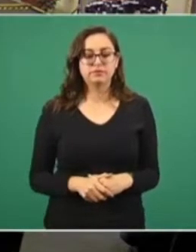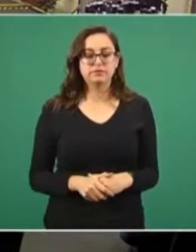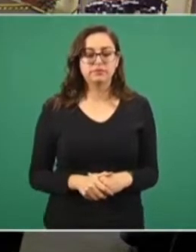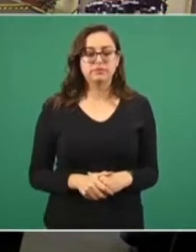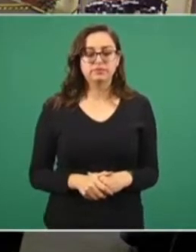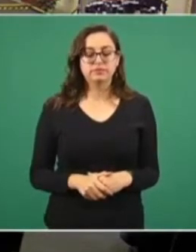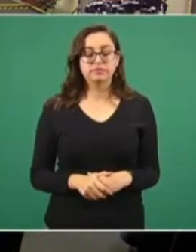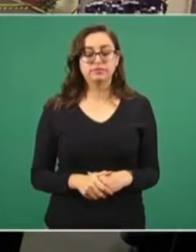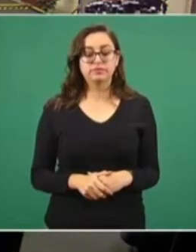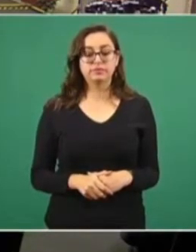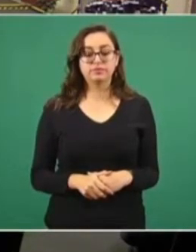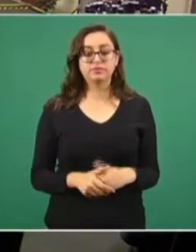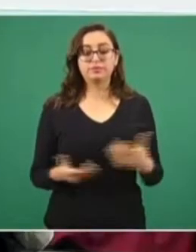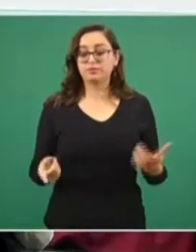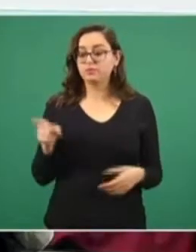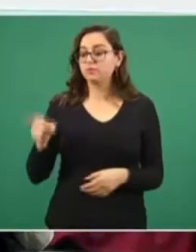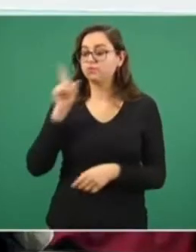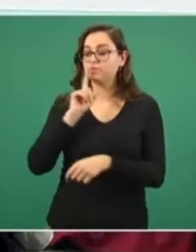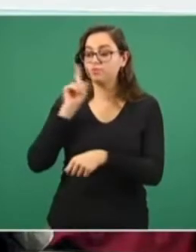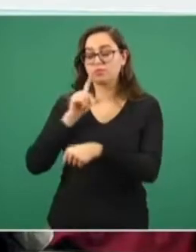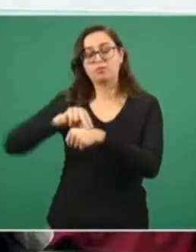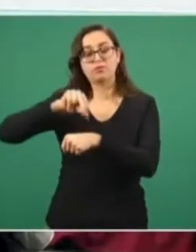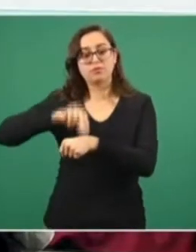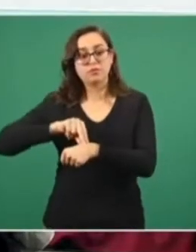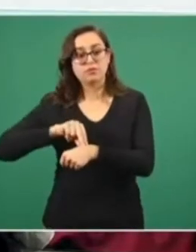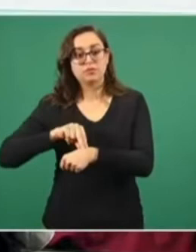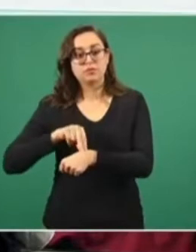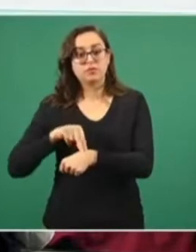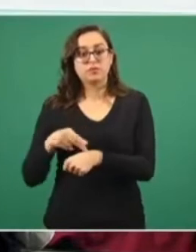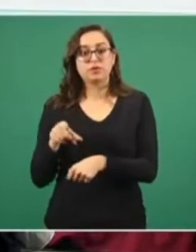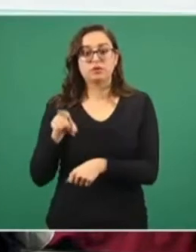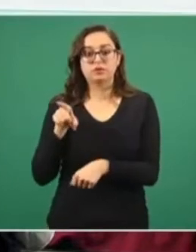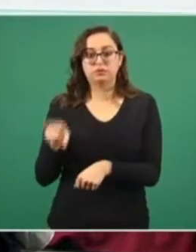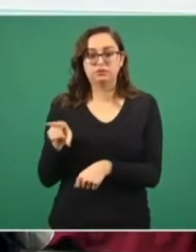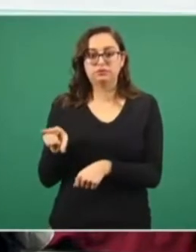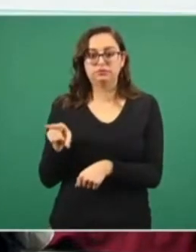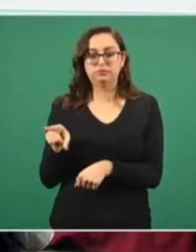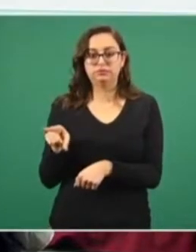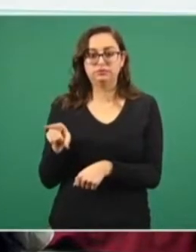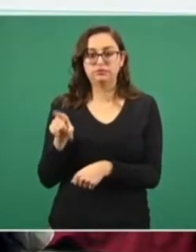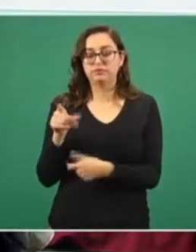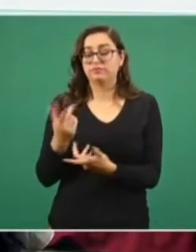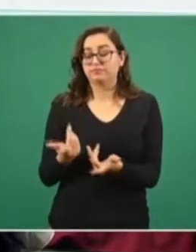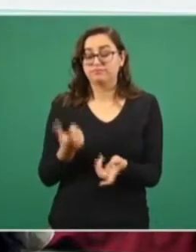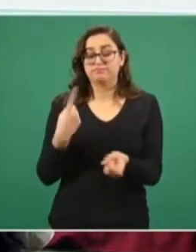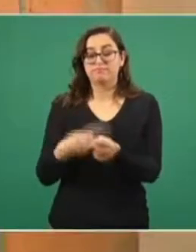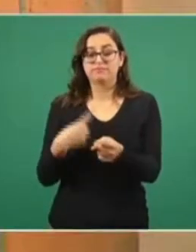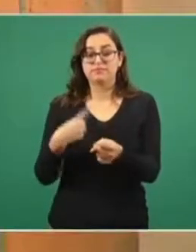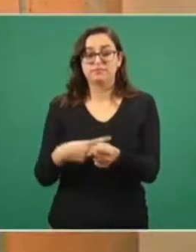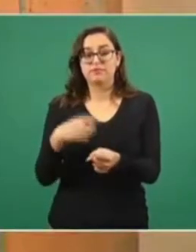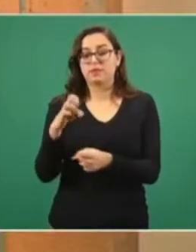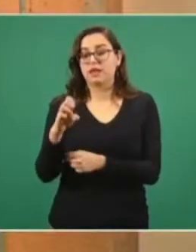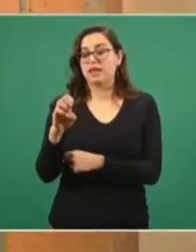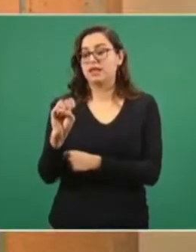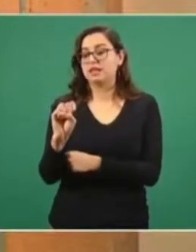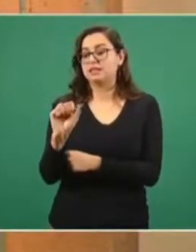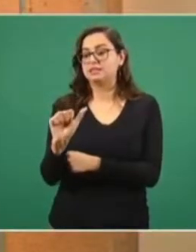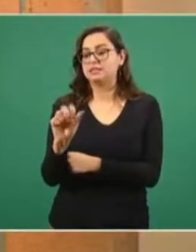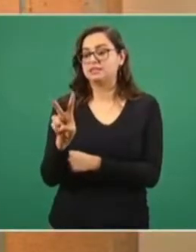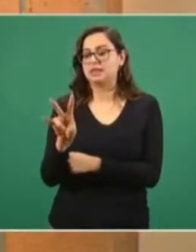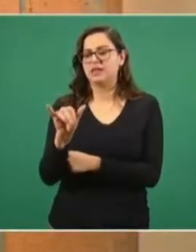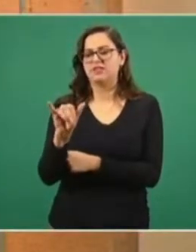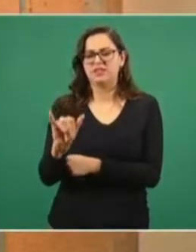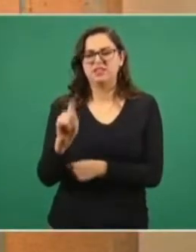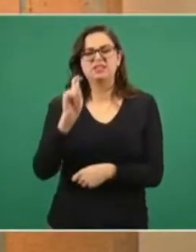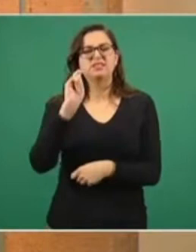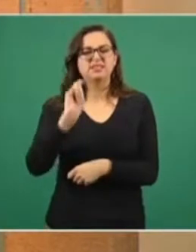Entonces, en conclusión, la doctora presentó un ESAVI, así se le dice en la farmacovigilancia a los que